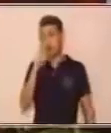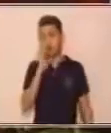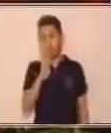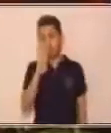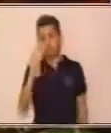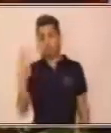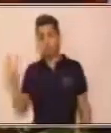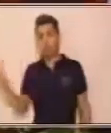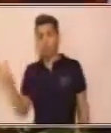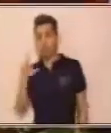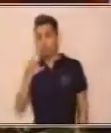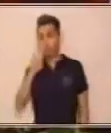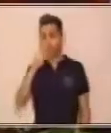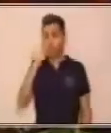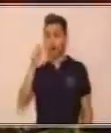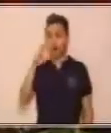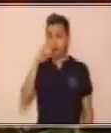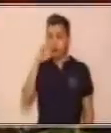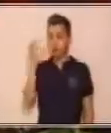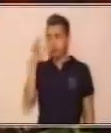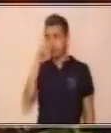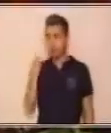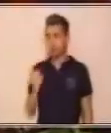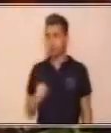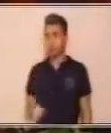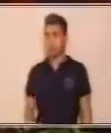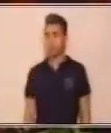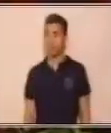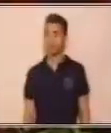cuartos. ¿Cuántos cuartos